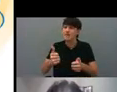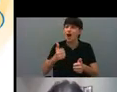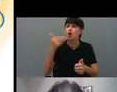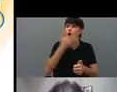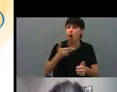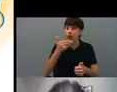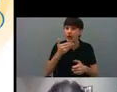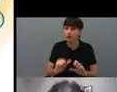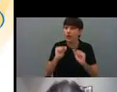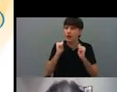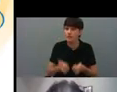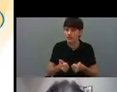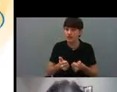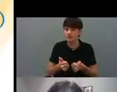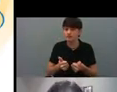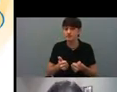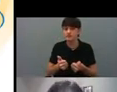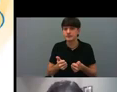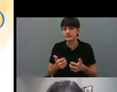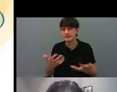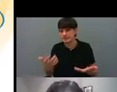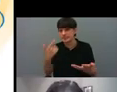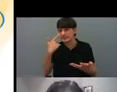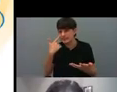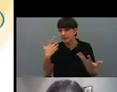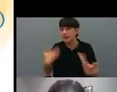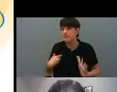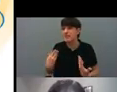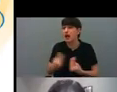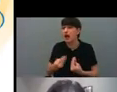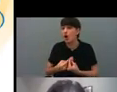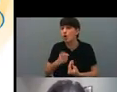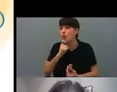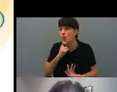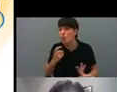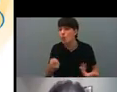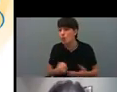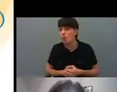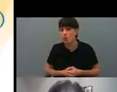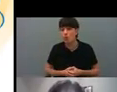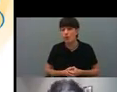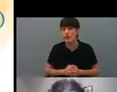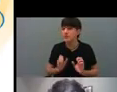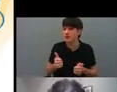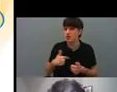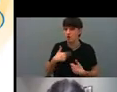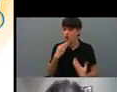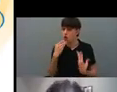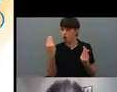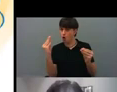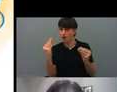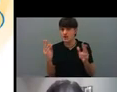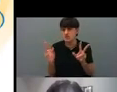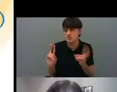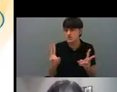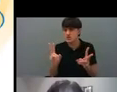cuando comenzaron las peripecias de la conciliación. Pero entonces yo era muy joven y tenía mucha